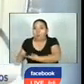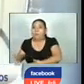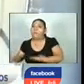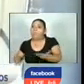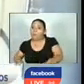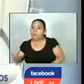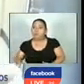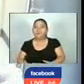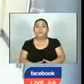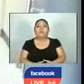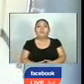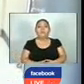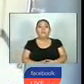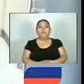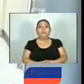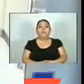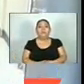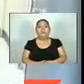órganos.